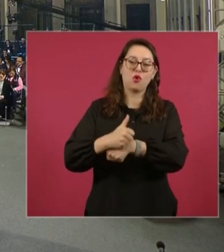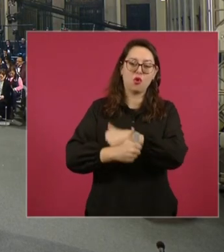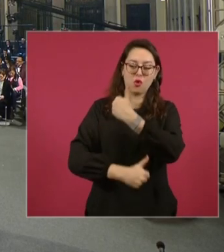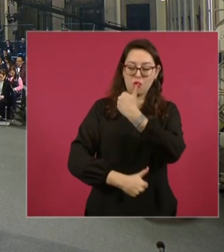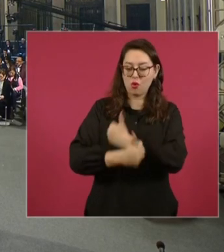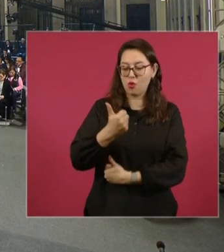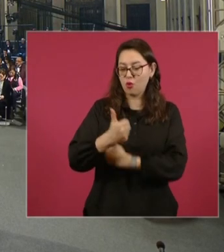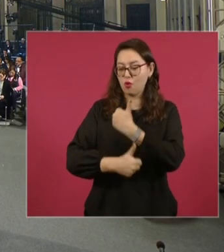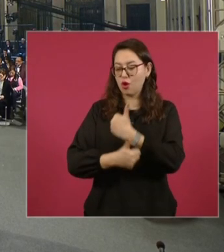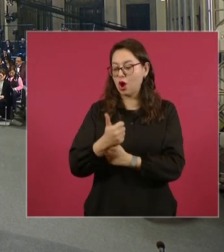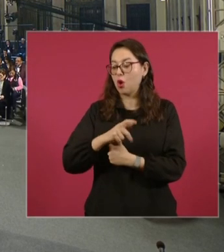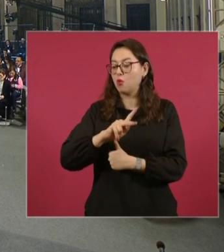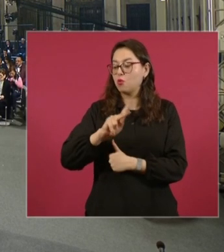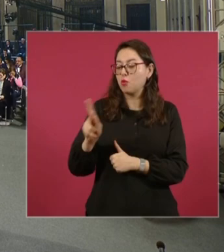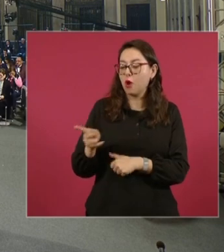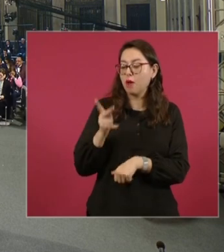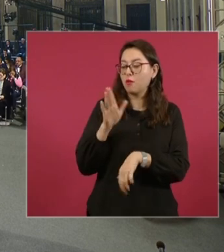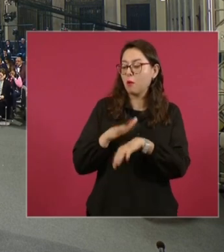del pueblo más limpio